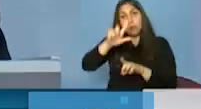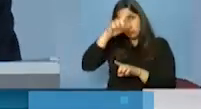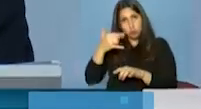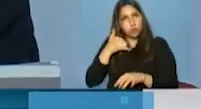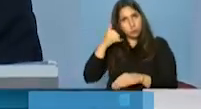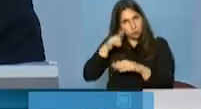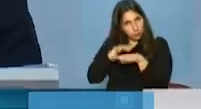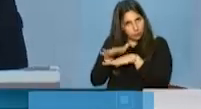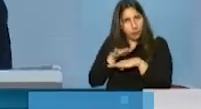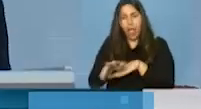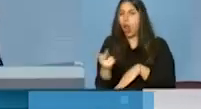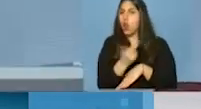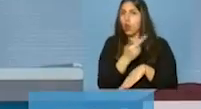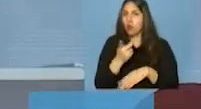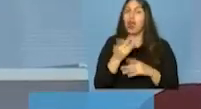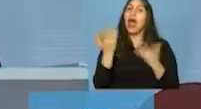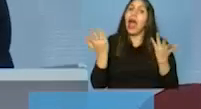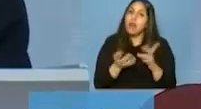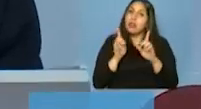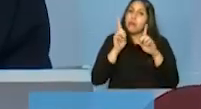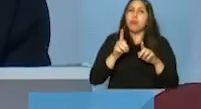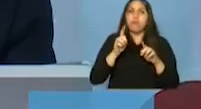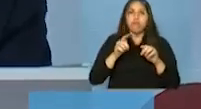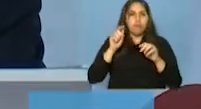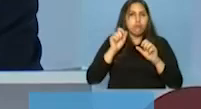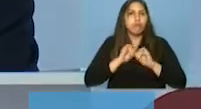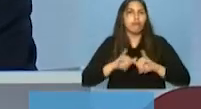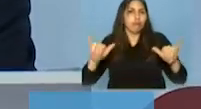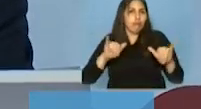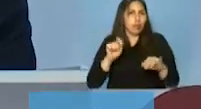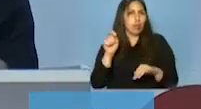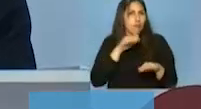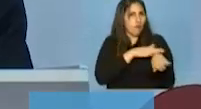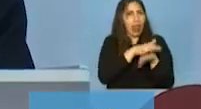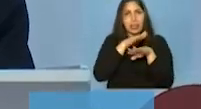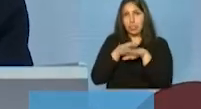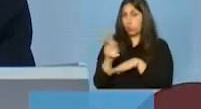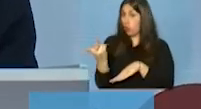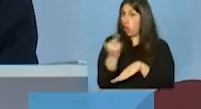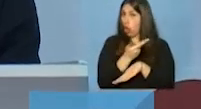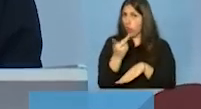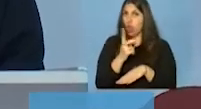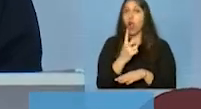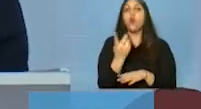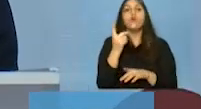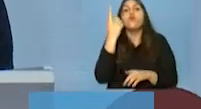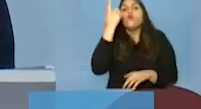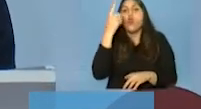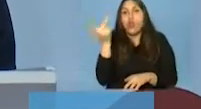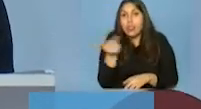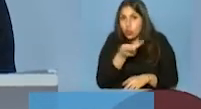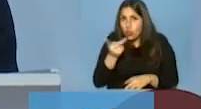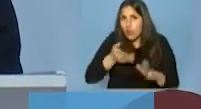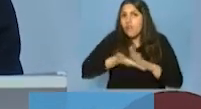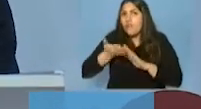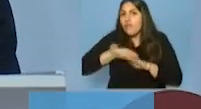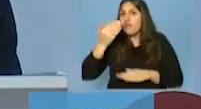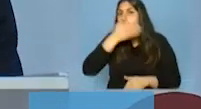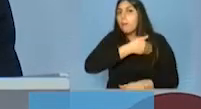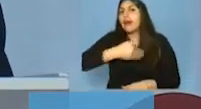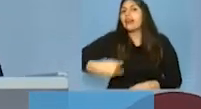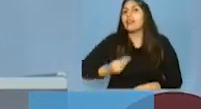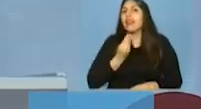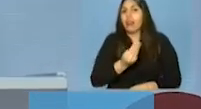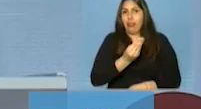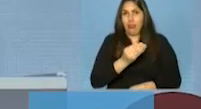ave fénix, sacarlo de las cenizas, volverlo a enviar a los cielos electorales. Pero lo más interesante,